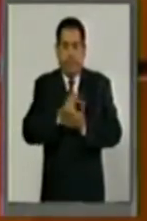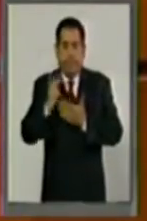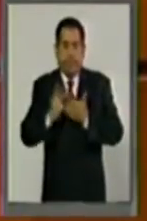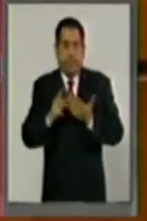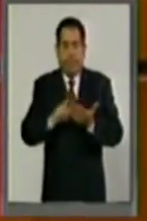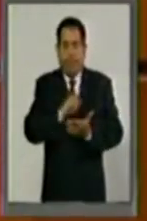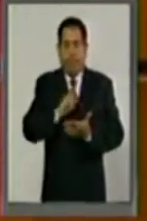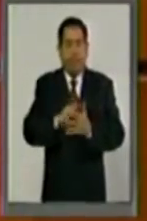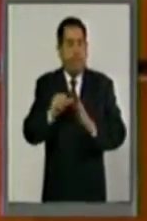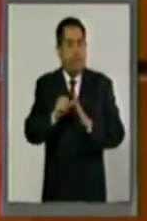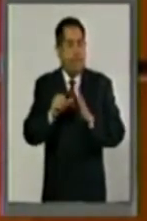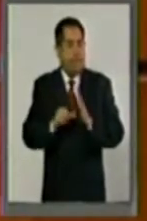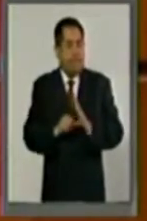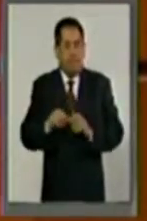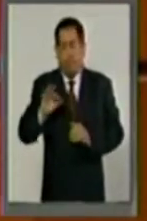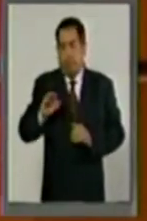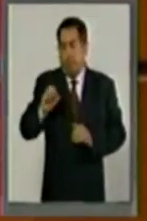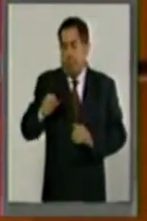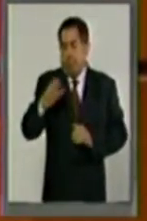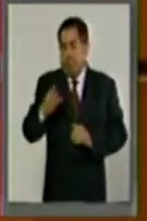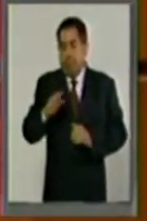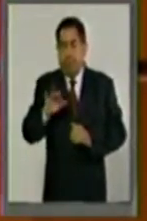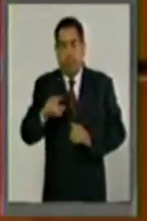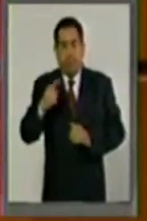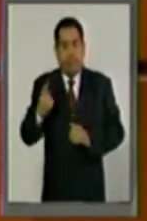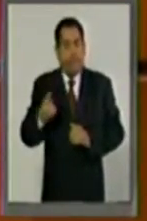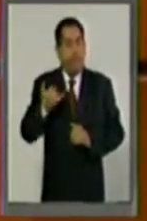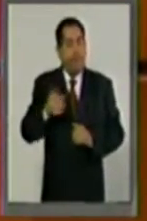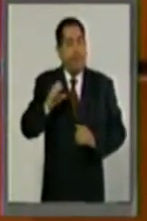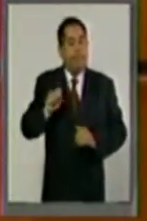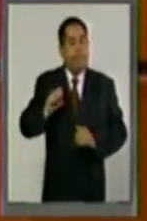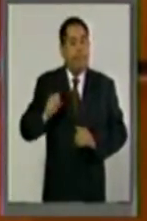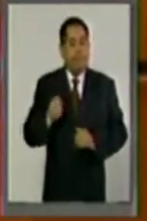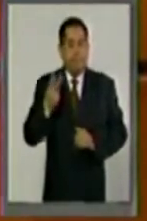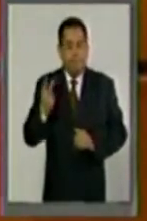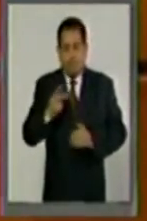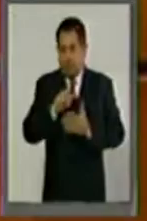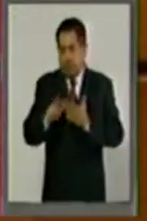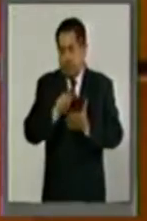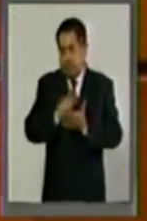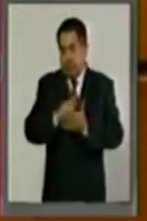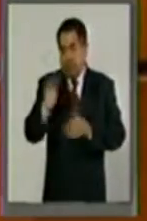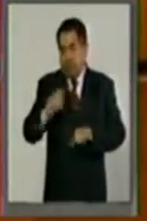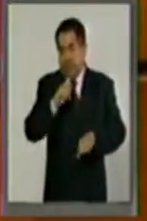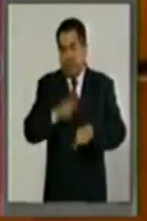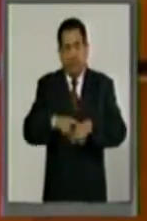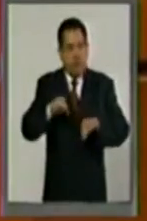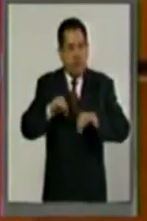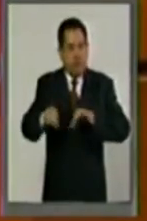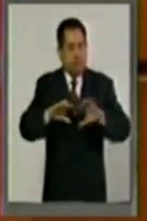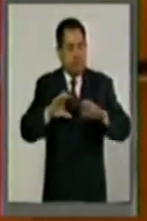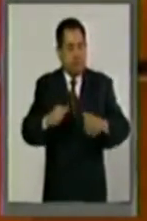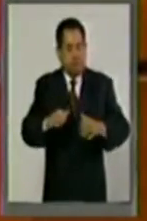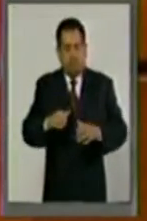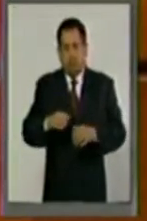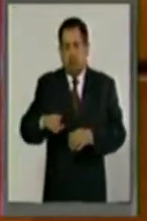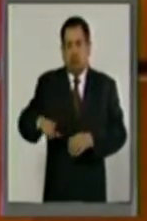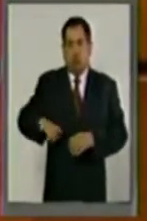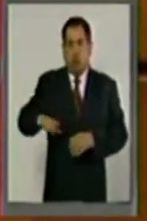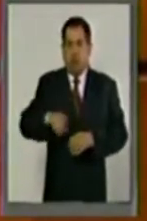los artículos 43, 51 y 62 de la Ley Federal de los Trabajadores al Servicio del